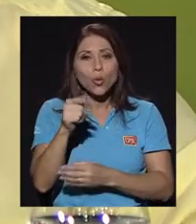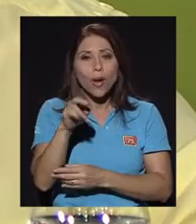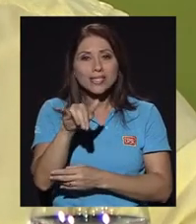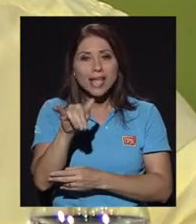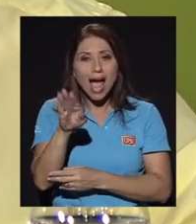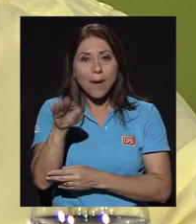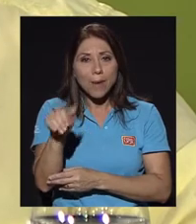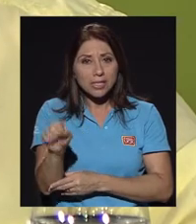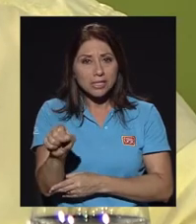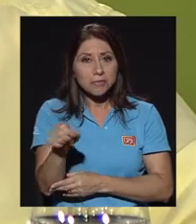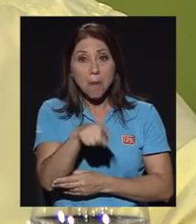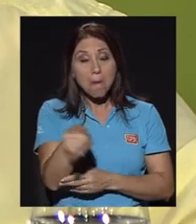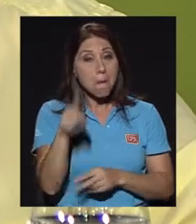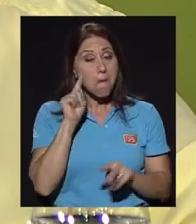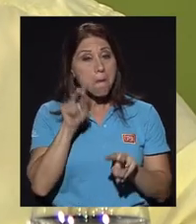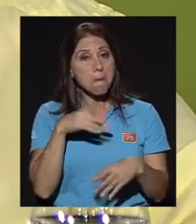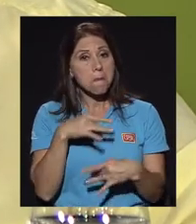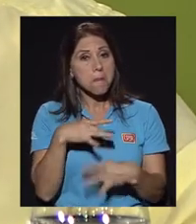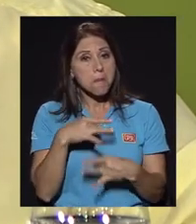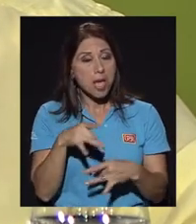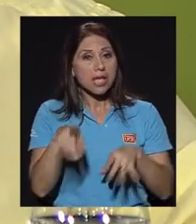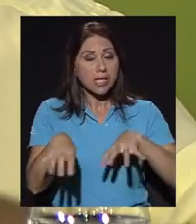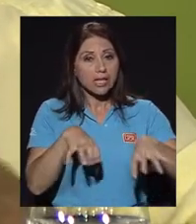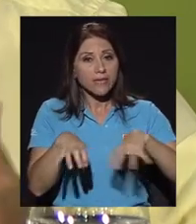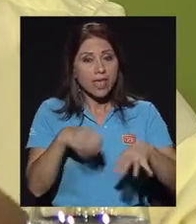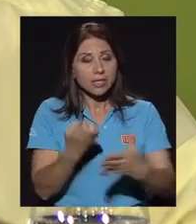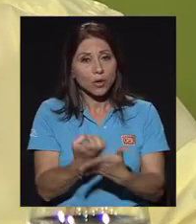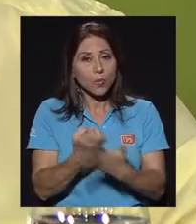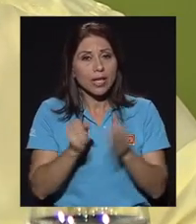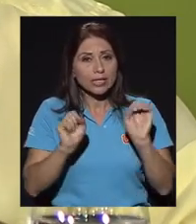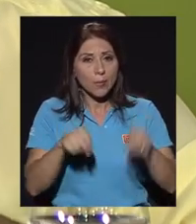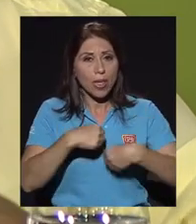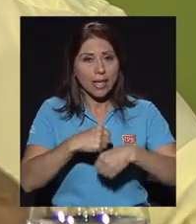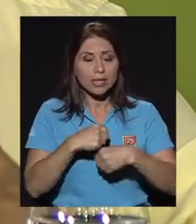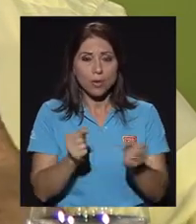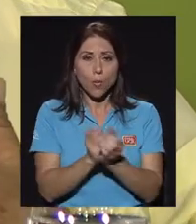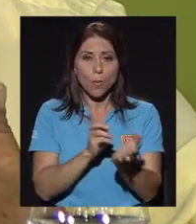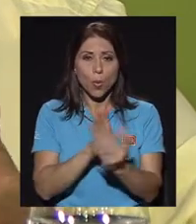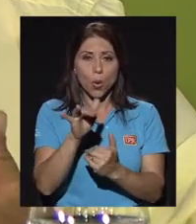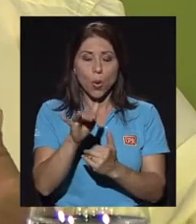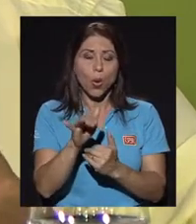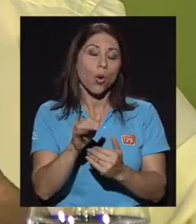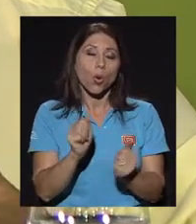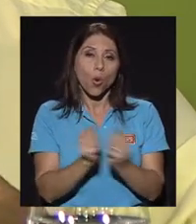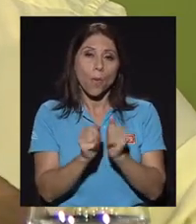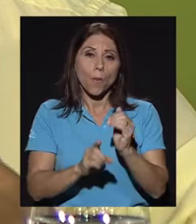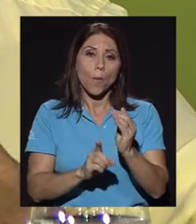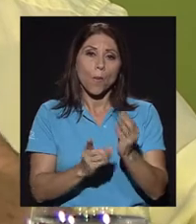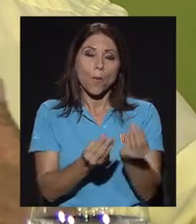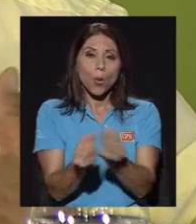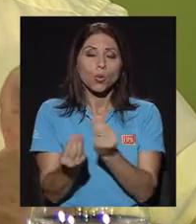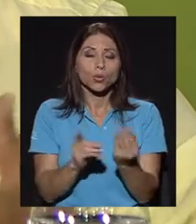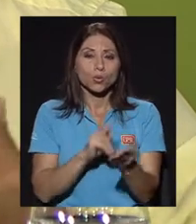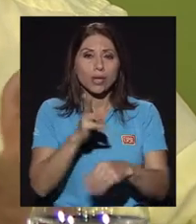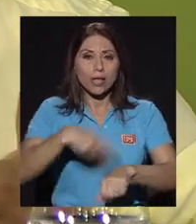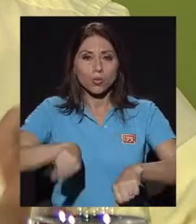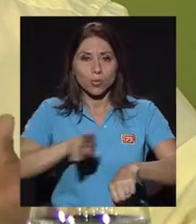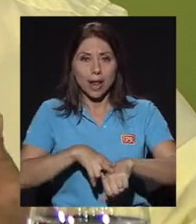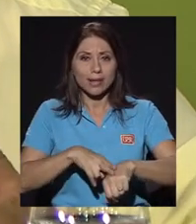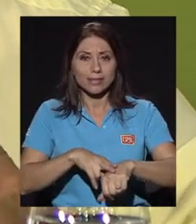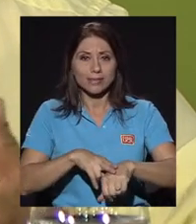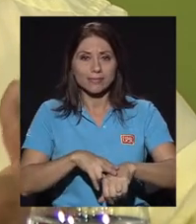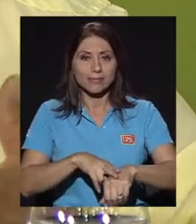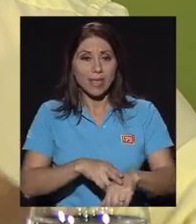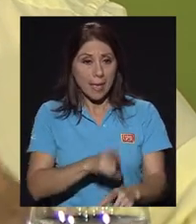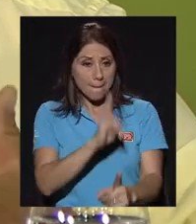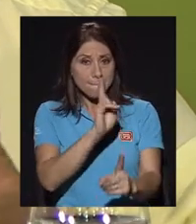actividades económicas que se pueden generar con productos naturales, donde las mismas